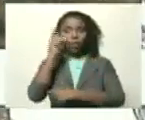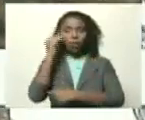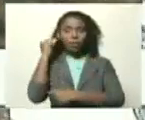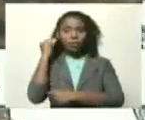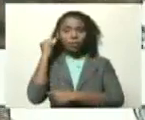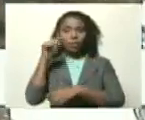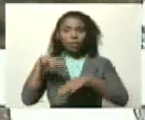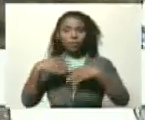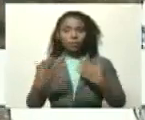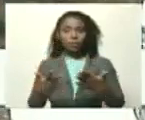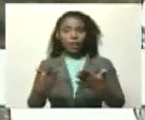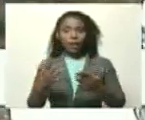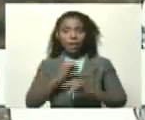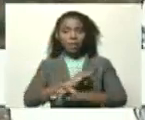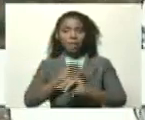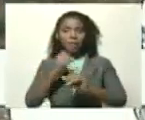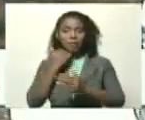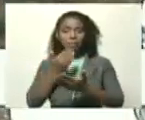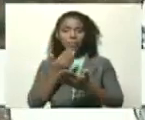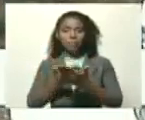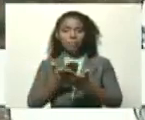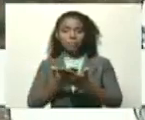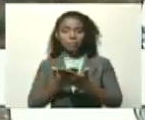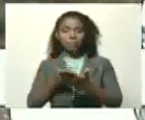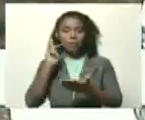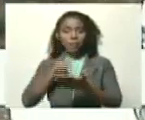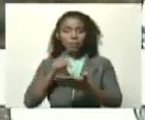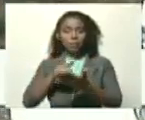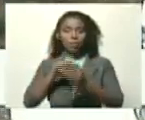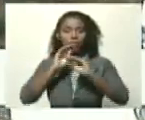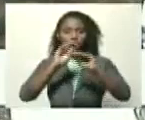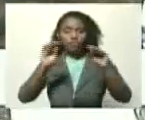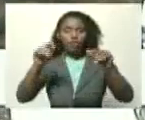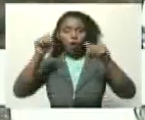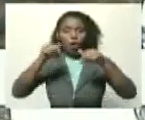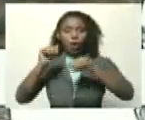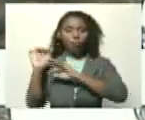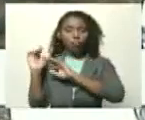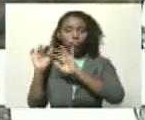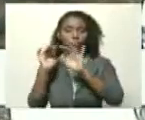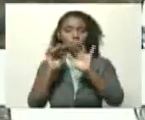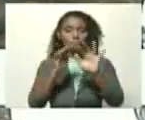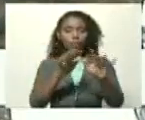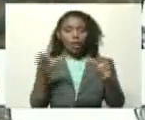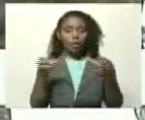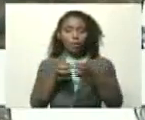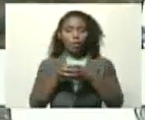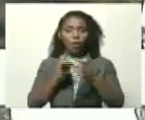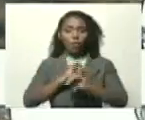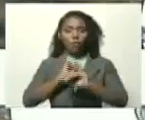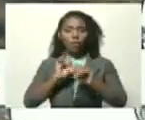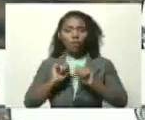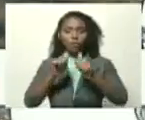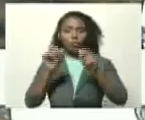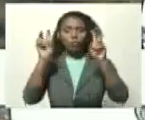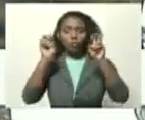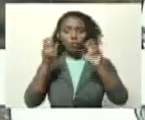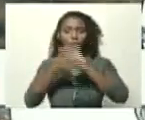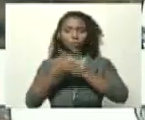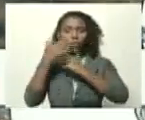que acaban de presenciar y que han sido convocados el día de hoy a esta sesión inaugural